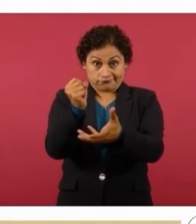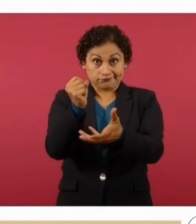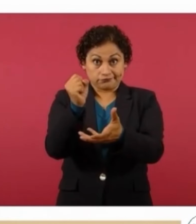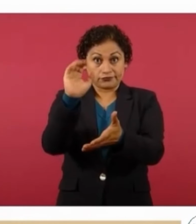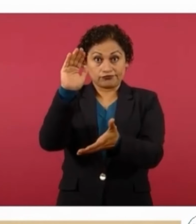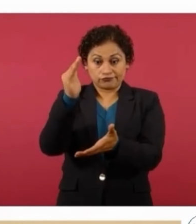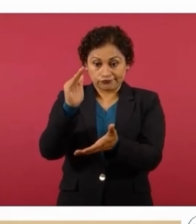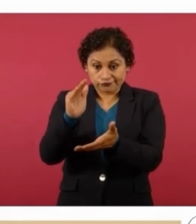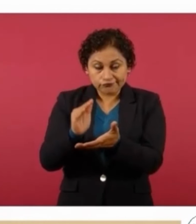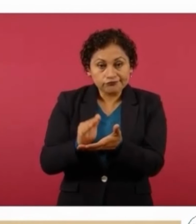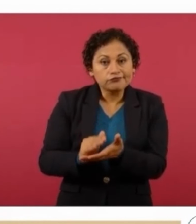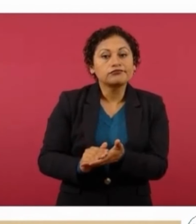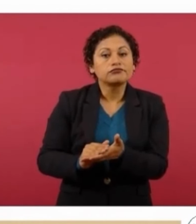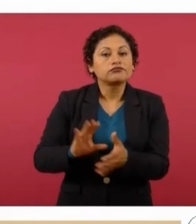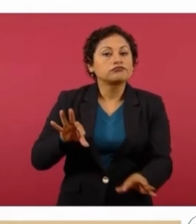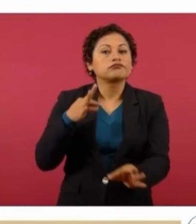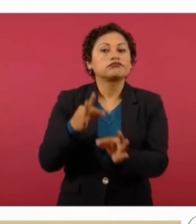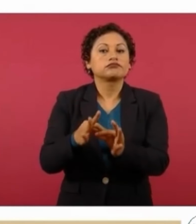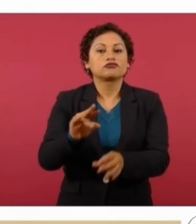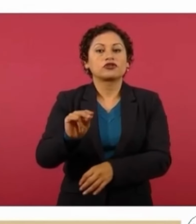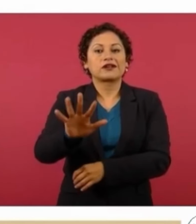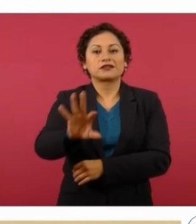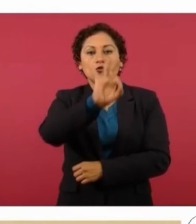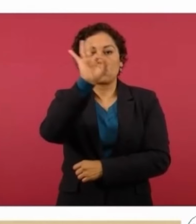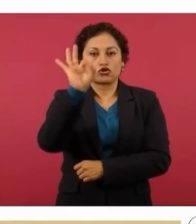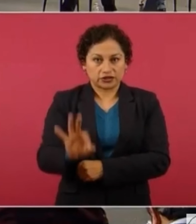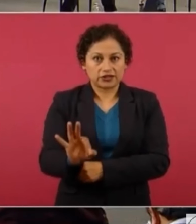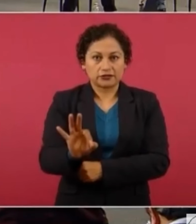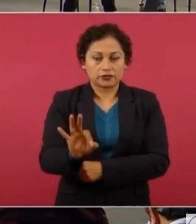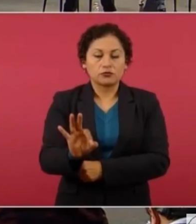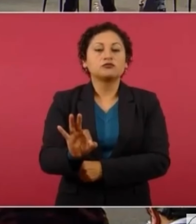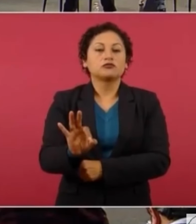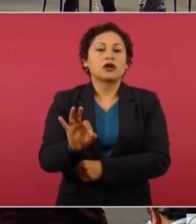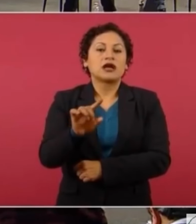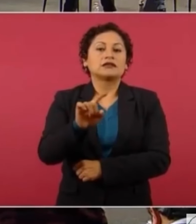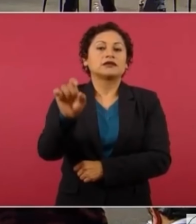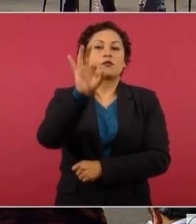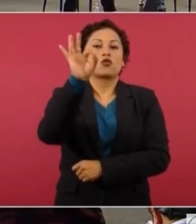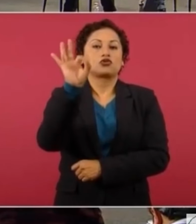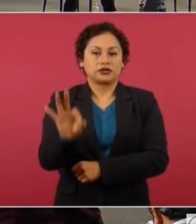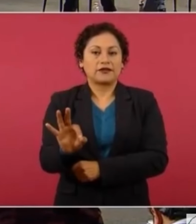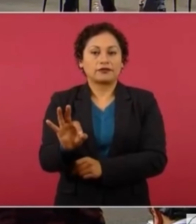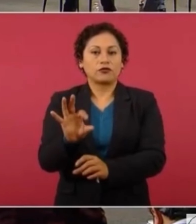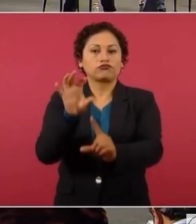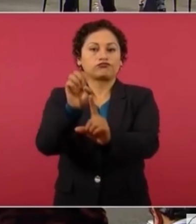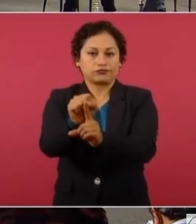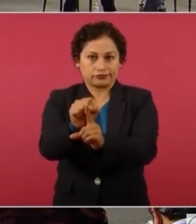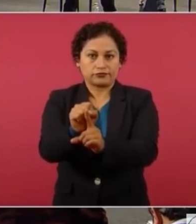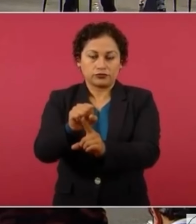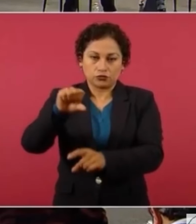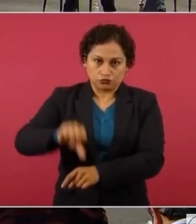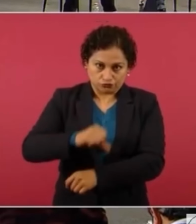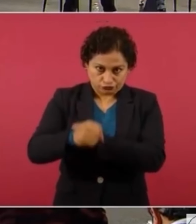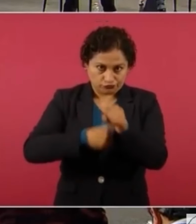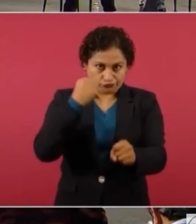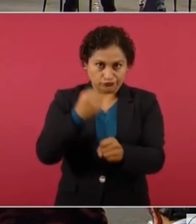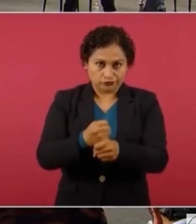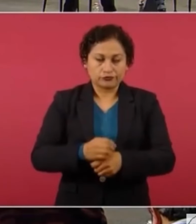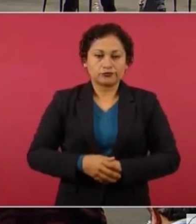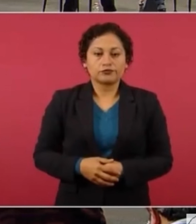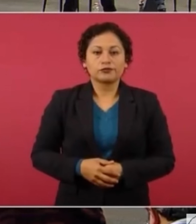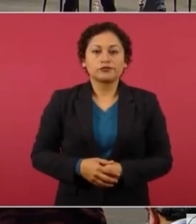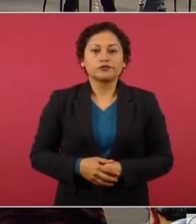en Nayarit es del 85% y vamos a llegar al 100% antes de que concluya el año. Esto lo que nos permite